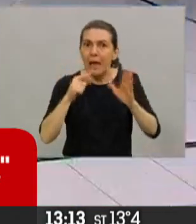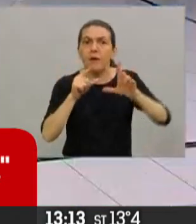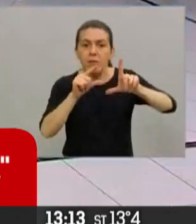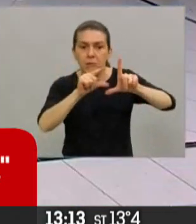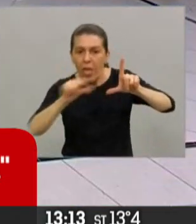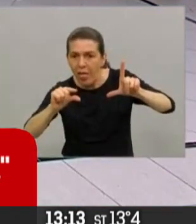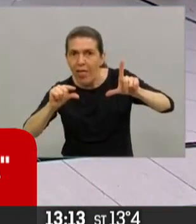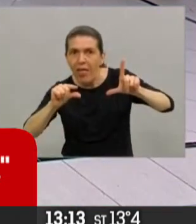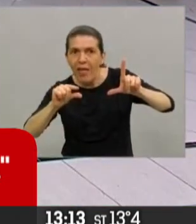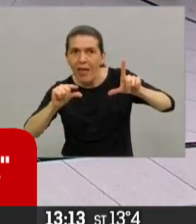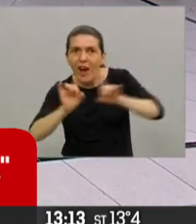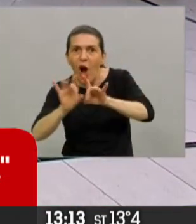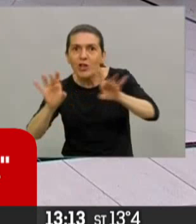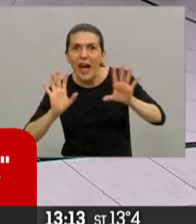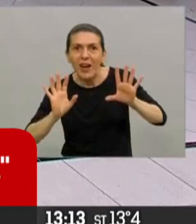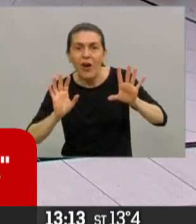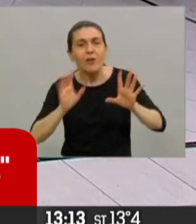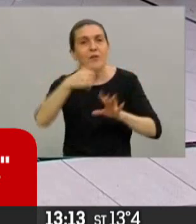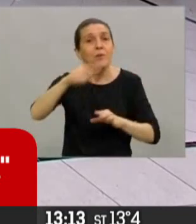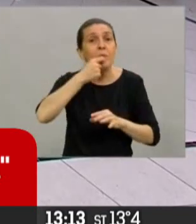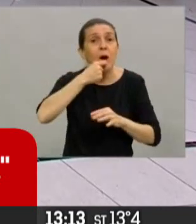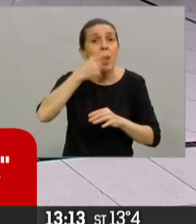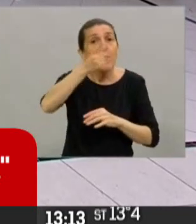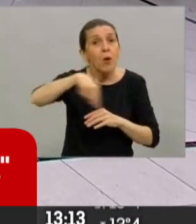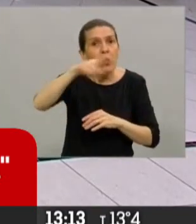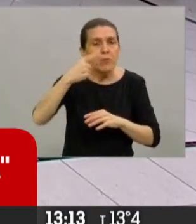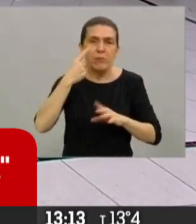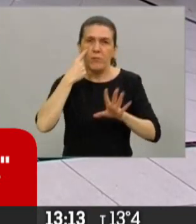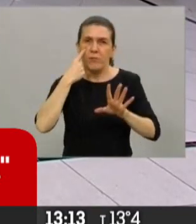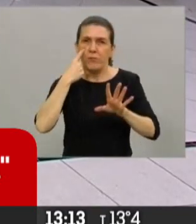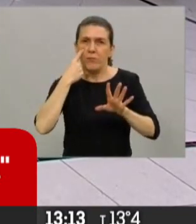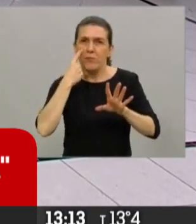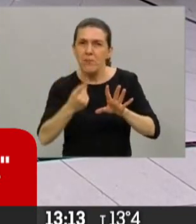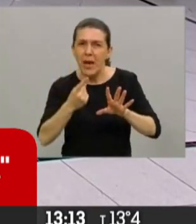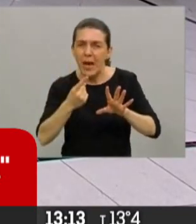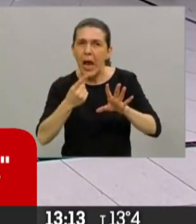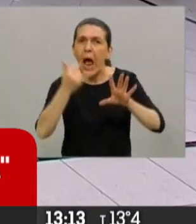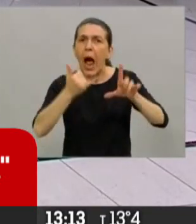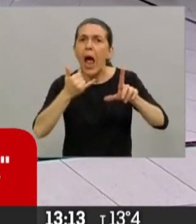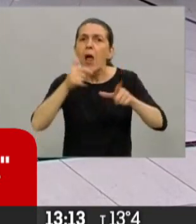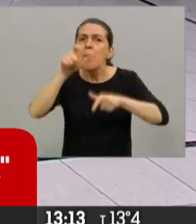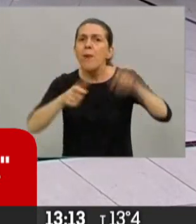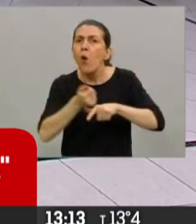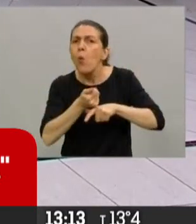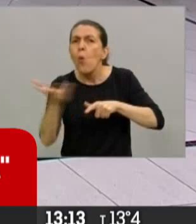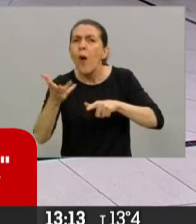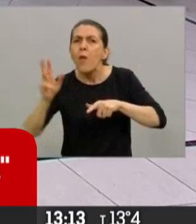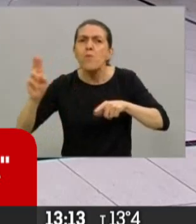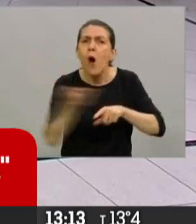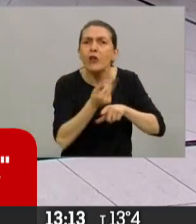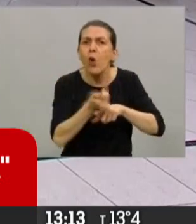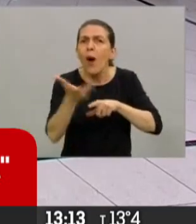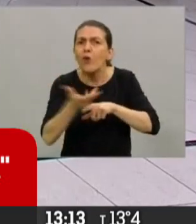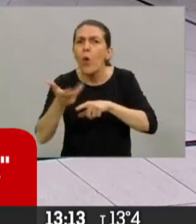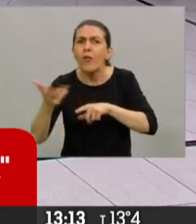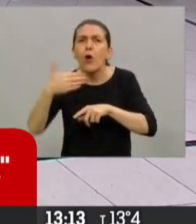hablábamos. Si nos ponemos y reparamos un segundo en ver la tasa de mortalidad, esto es